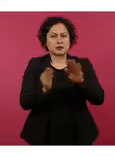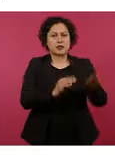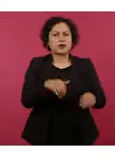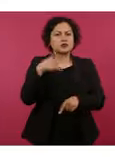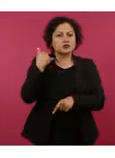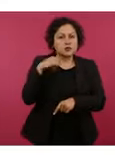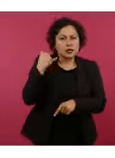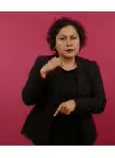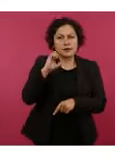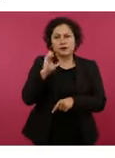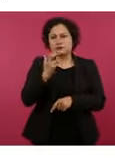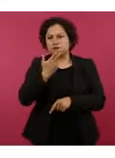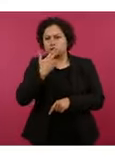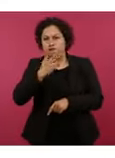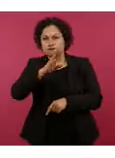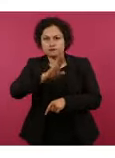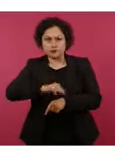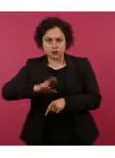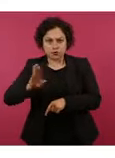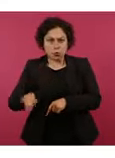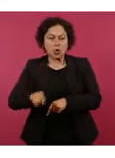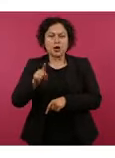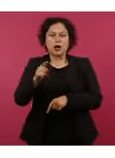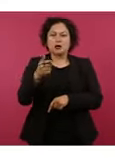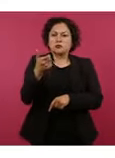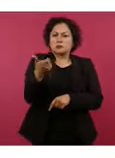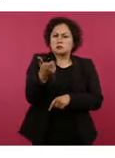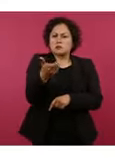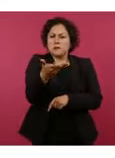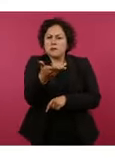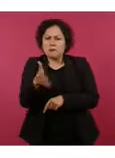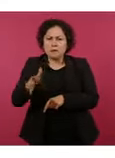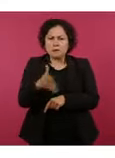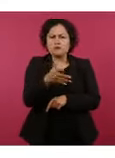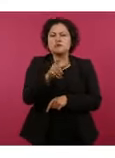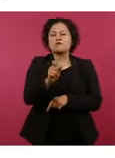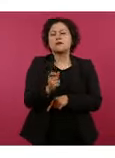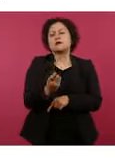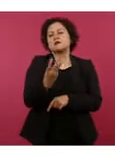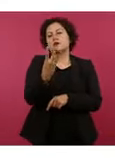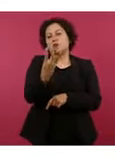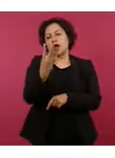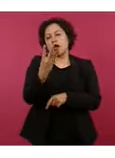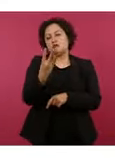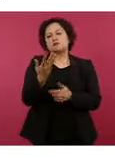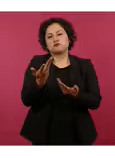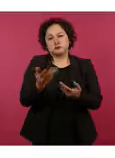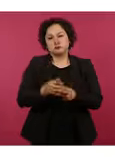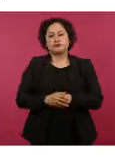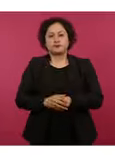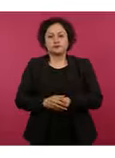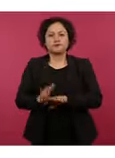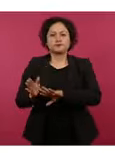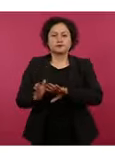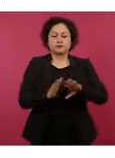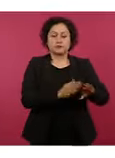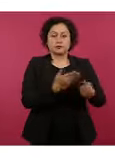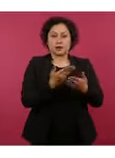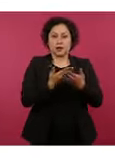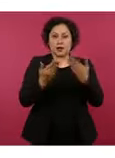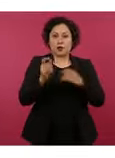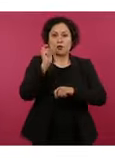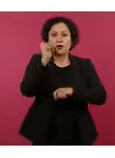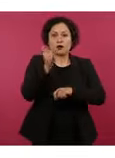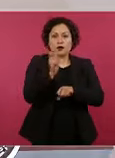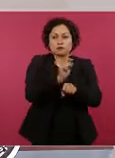Michoacán, estamos hablando de precios alrededor de los 24 pesos. Pasando ahora al tema de verificación, del 12